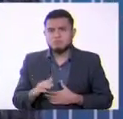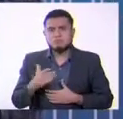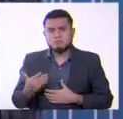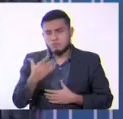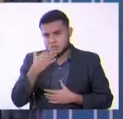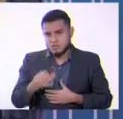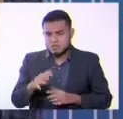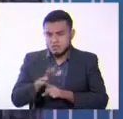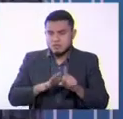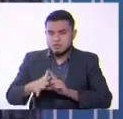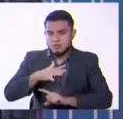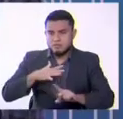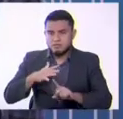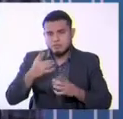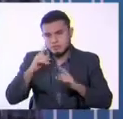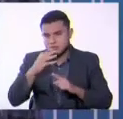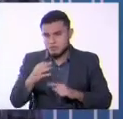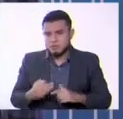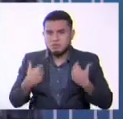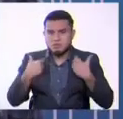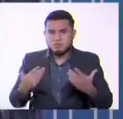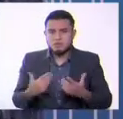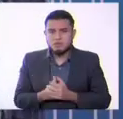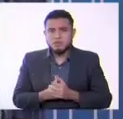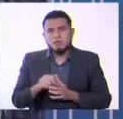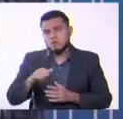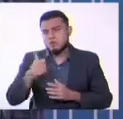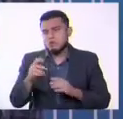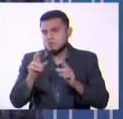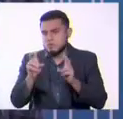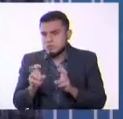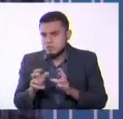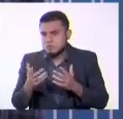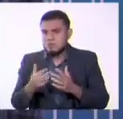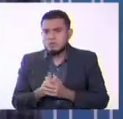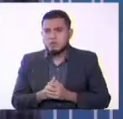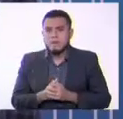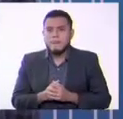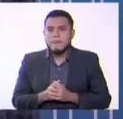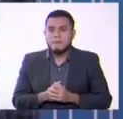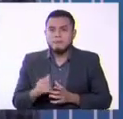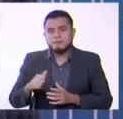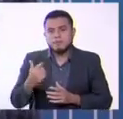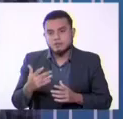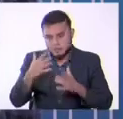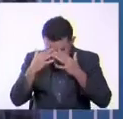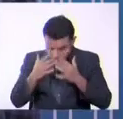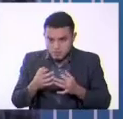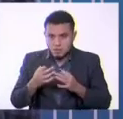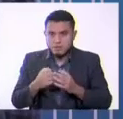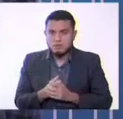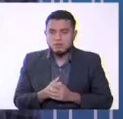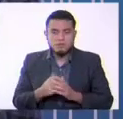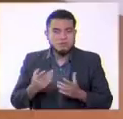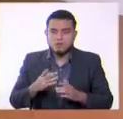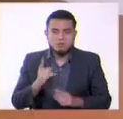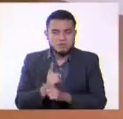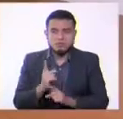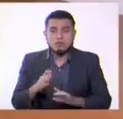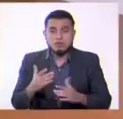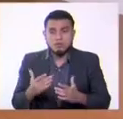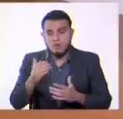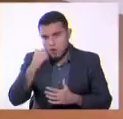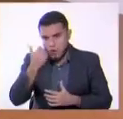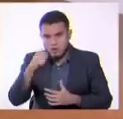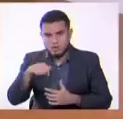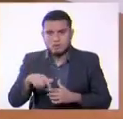su entorno y a veces toman otras medidas. Es decir, o toman otras decisiones que no son como las más indicadas para los jóvenes de